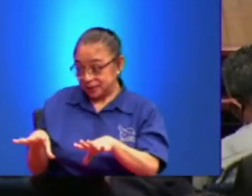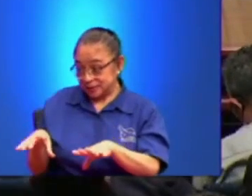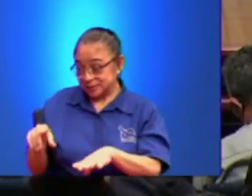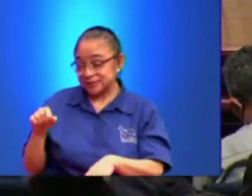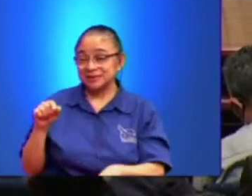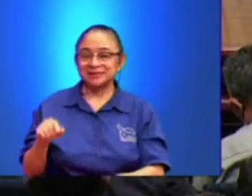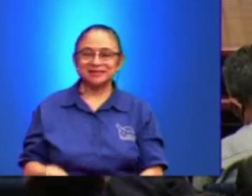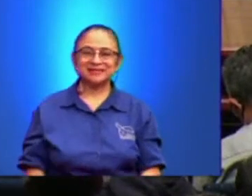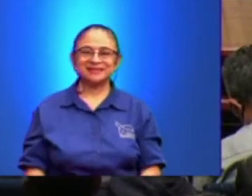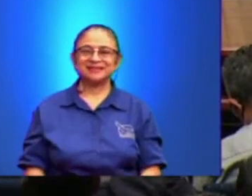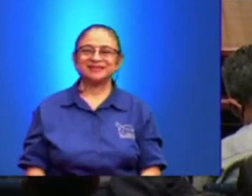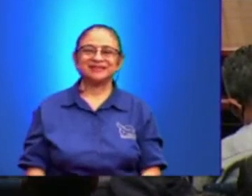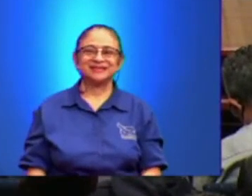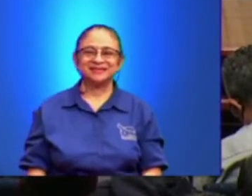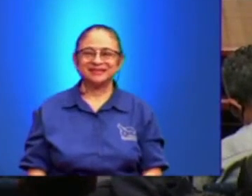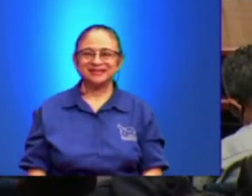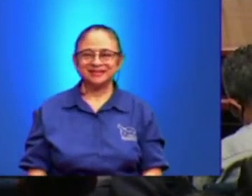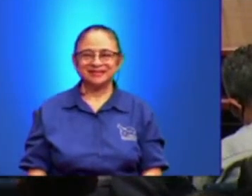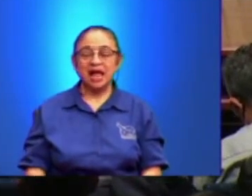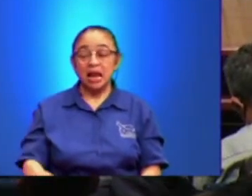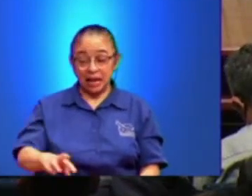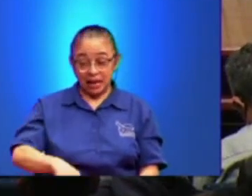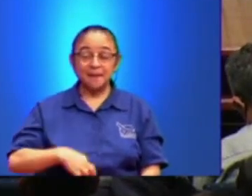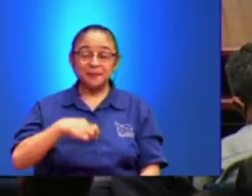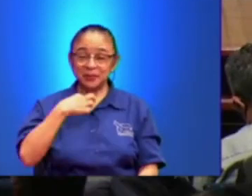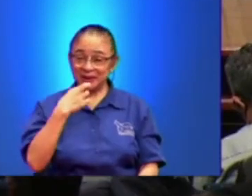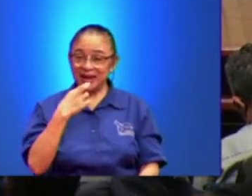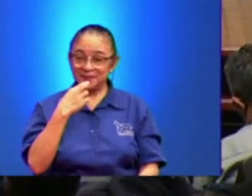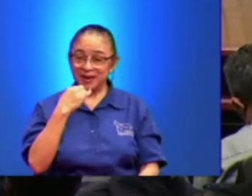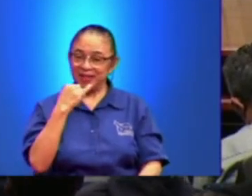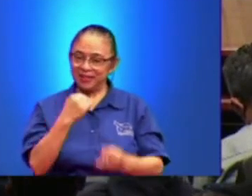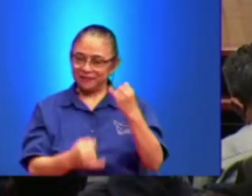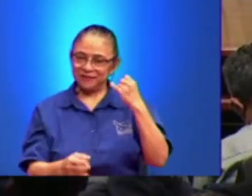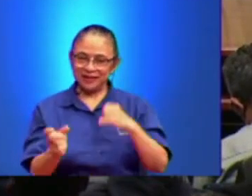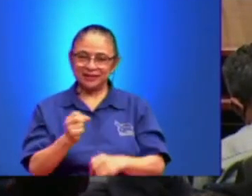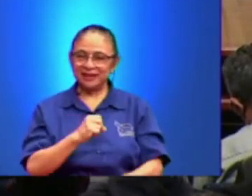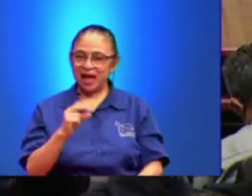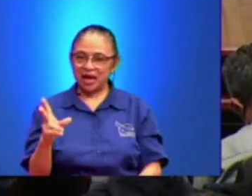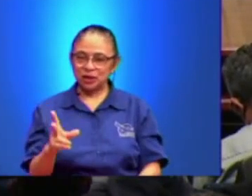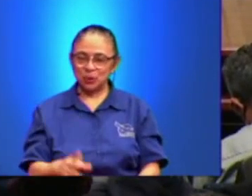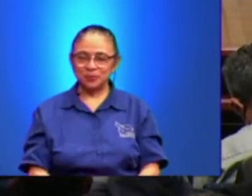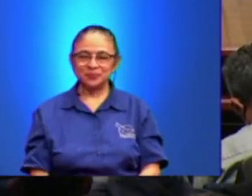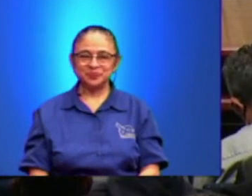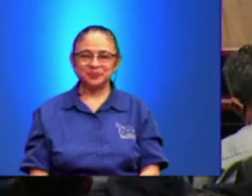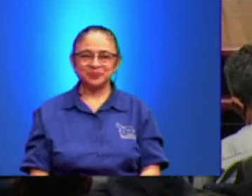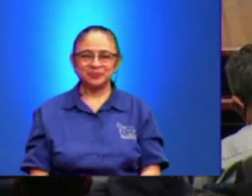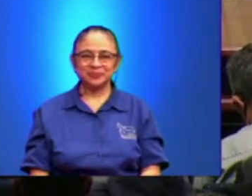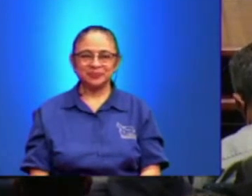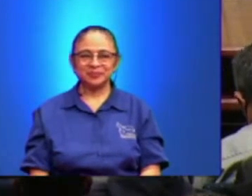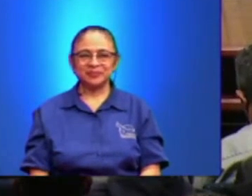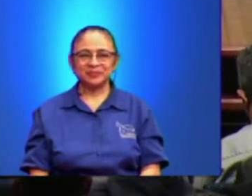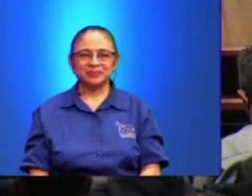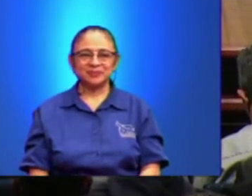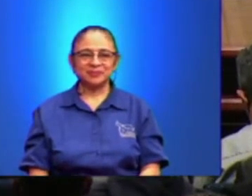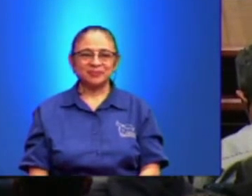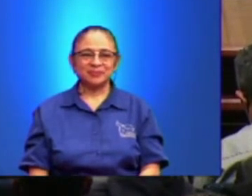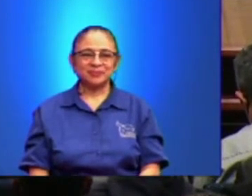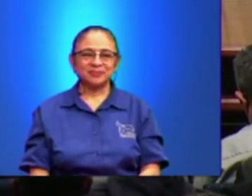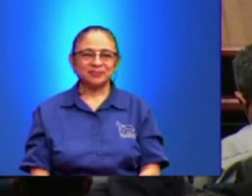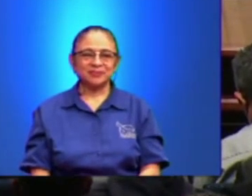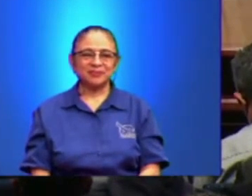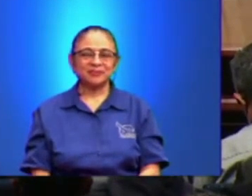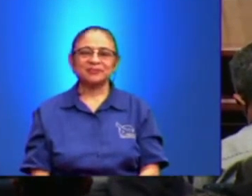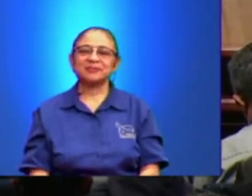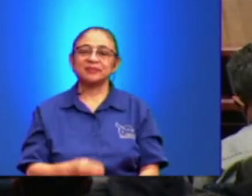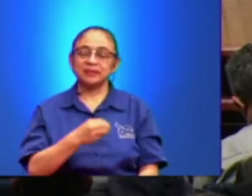donde la vamos a hacer pero no te la puedes perder es que nos han ofrecido estadios donde lo podemos hacer todos juntos pero